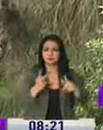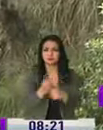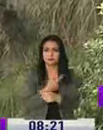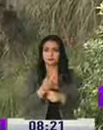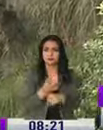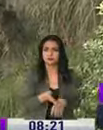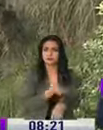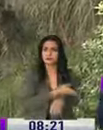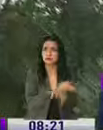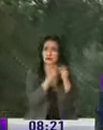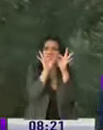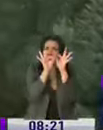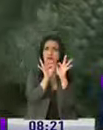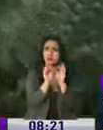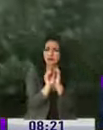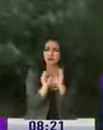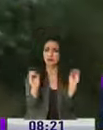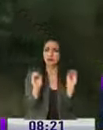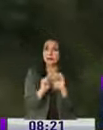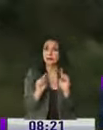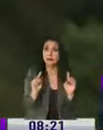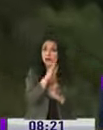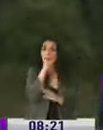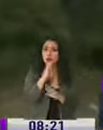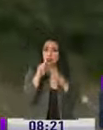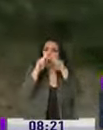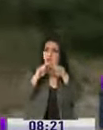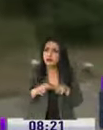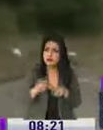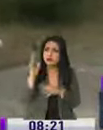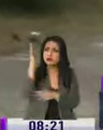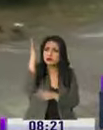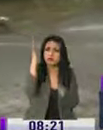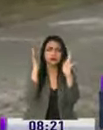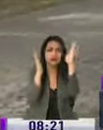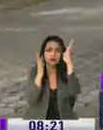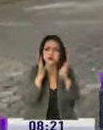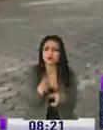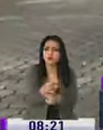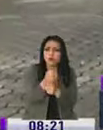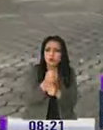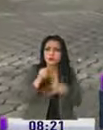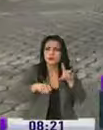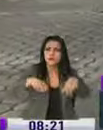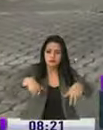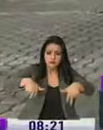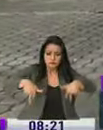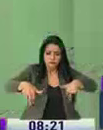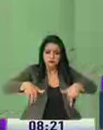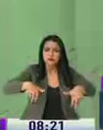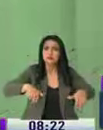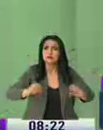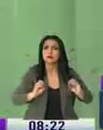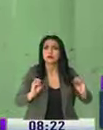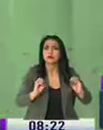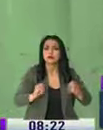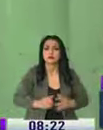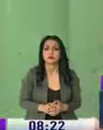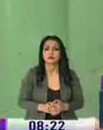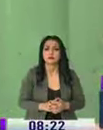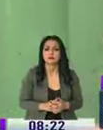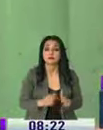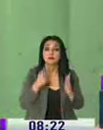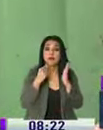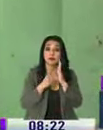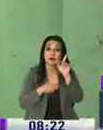realizado un mantenimiento, pero ni siquiera una revisión de si el lugar es seguro para los transeúntes del sector. Hay en veces que